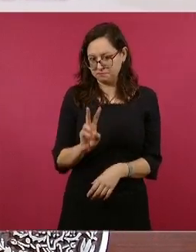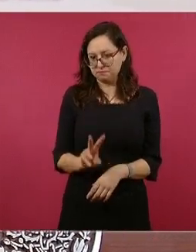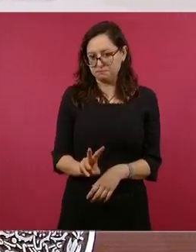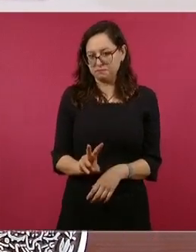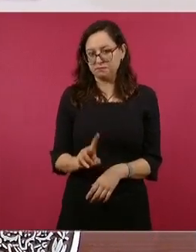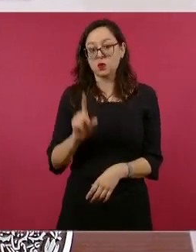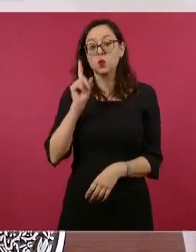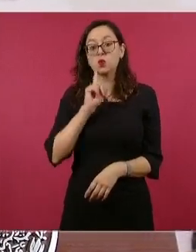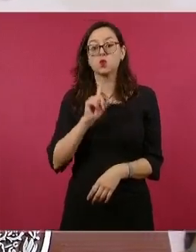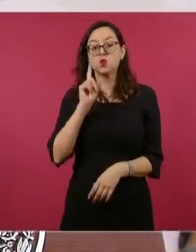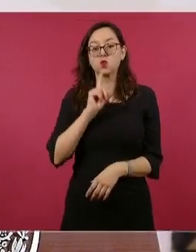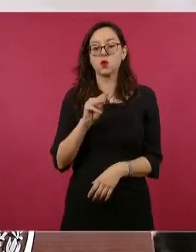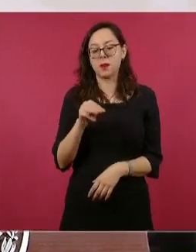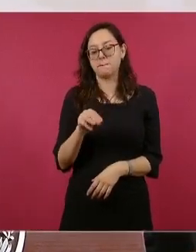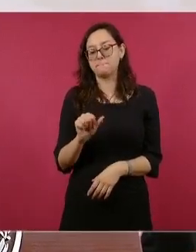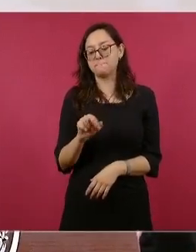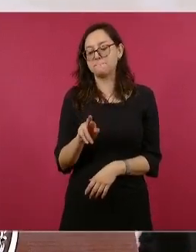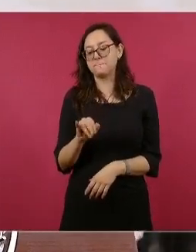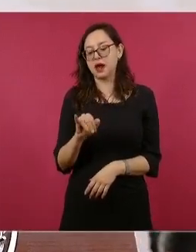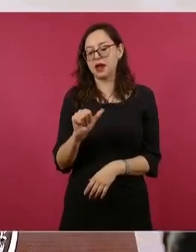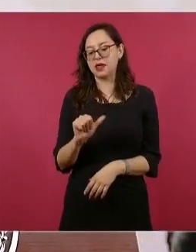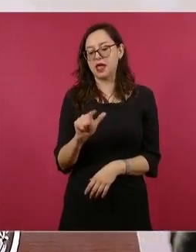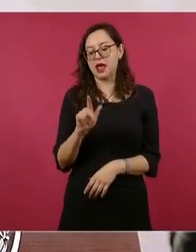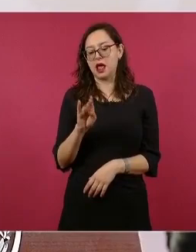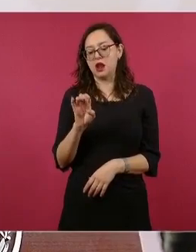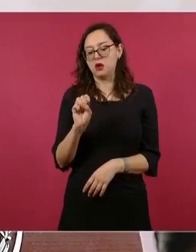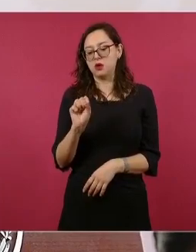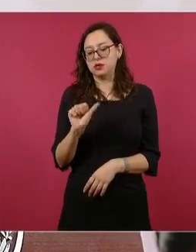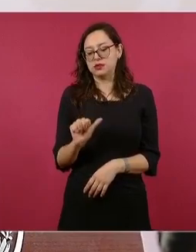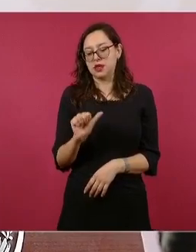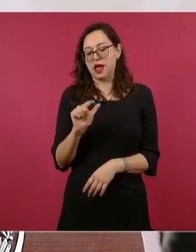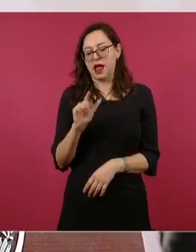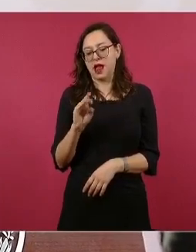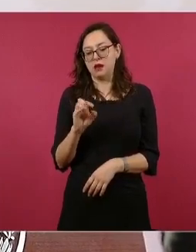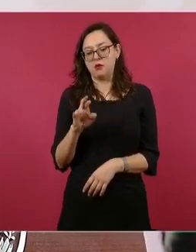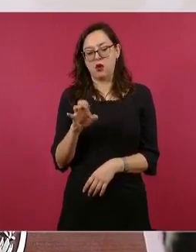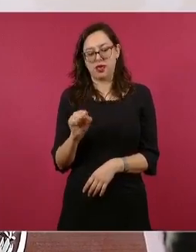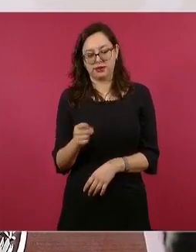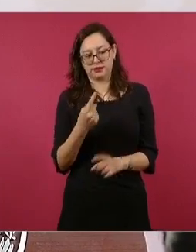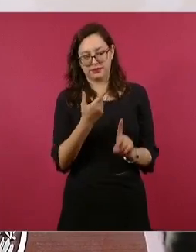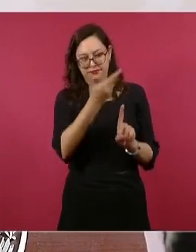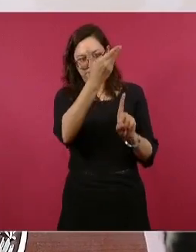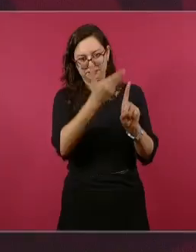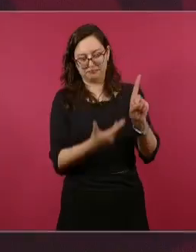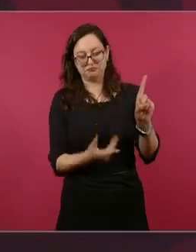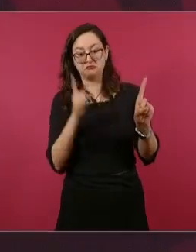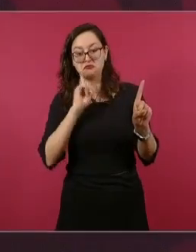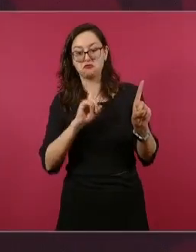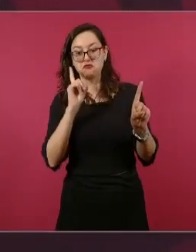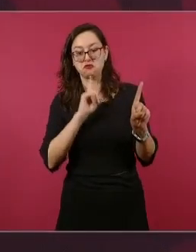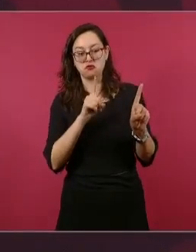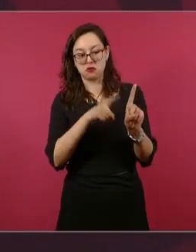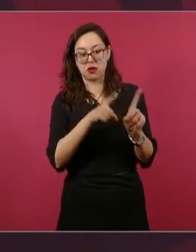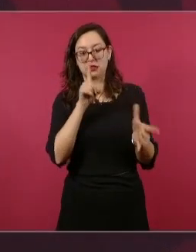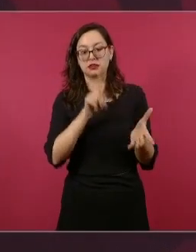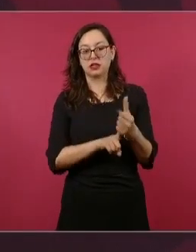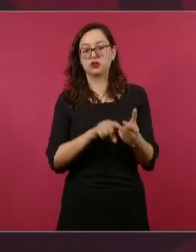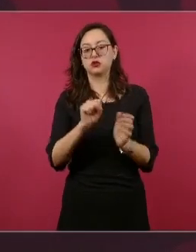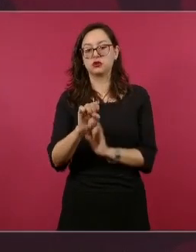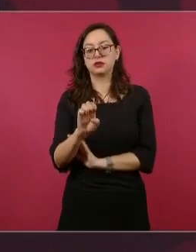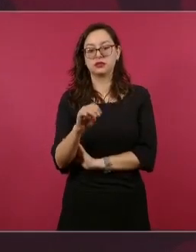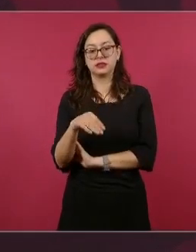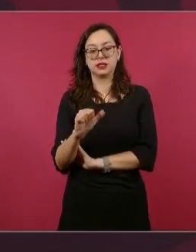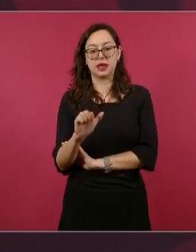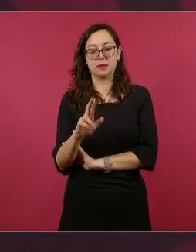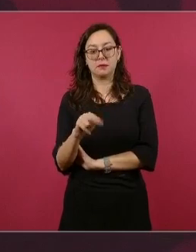María Luisa en la Secretaría de